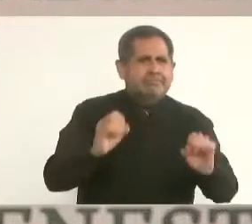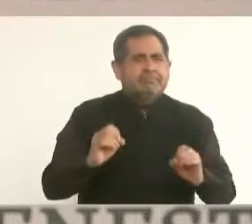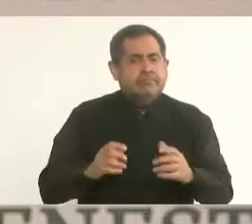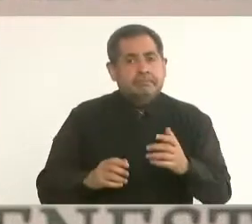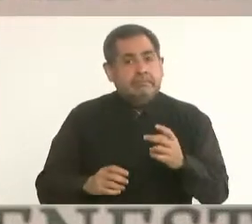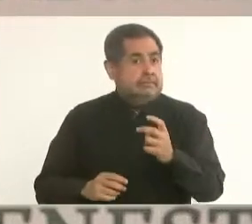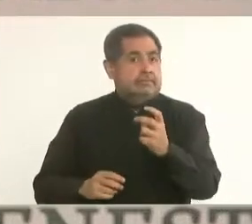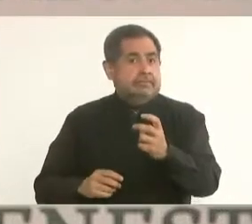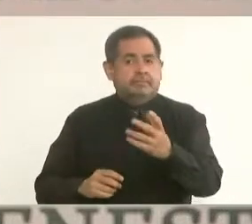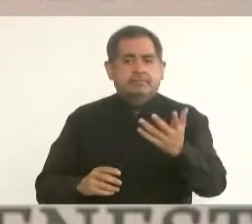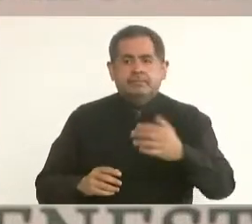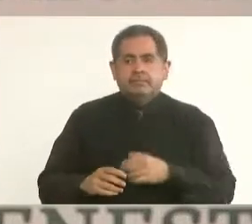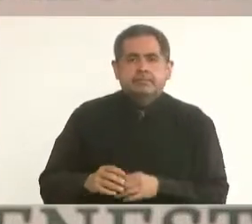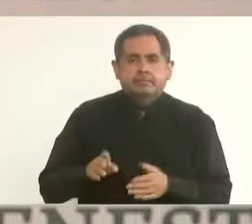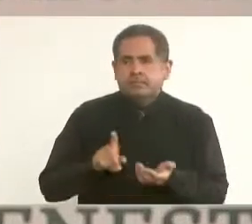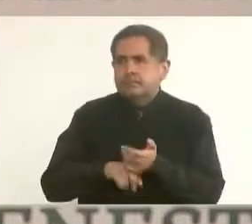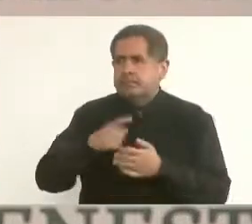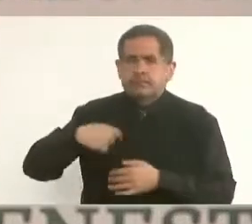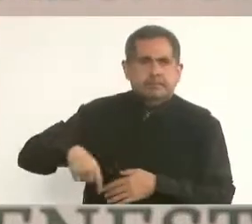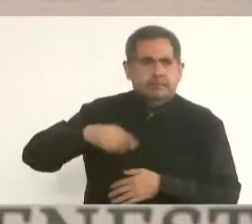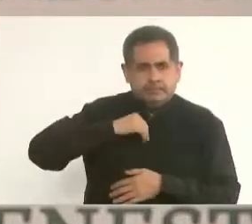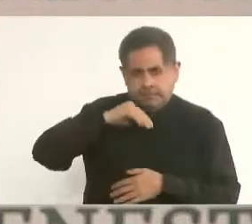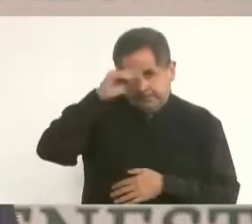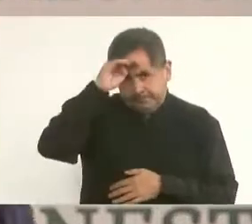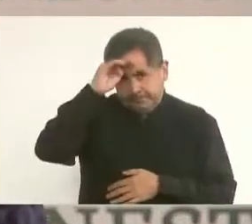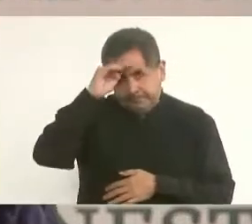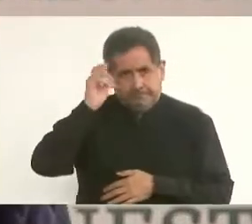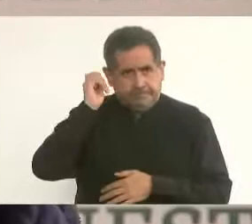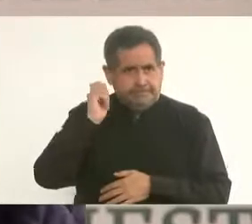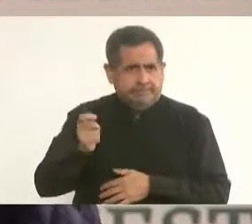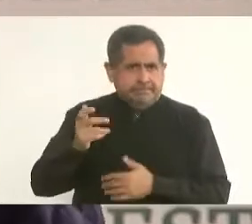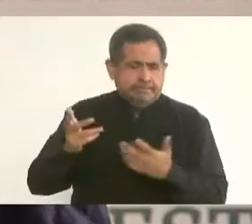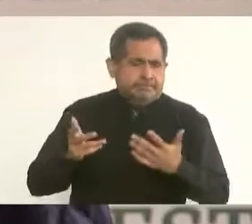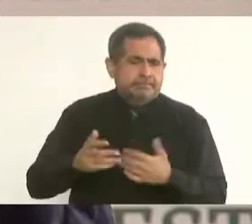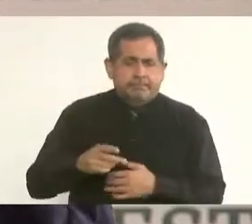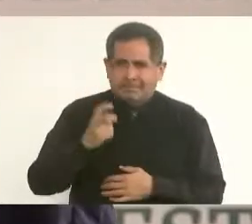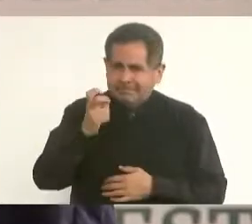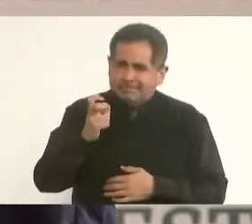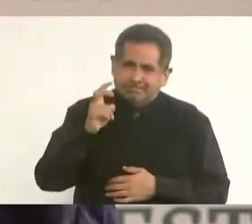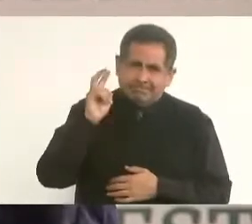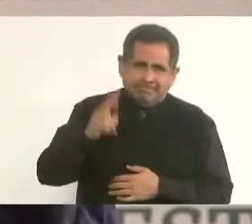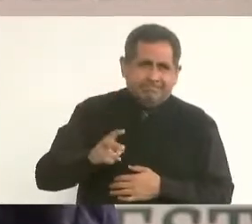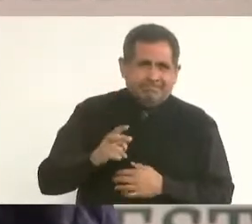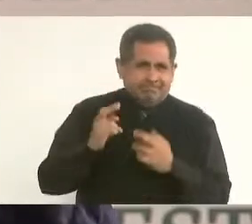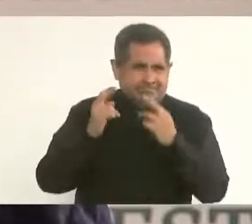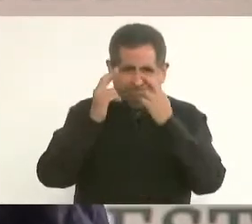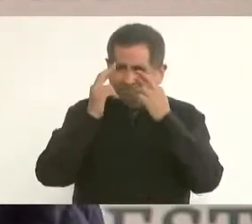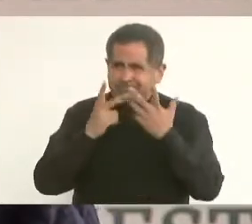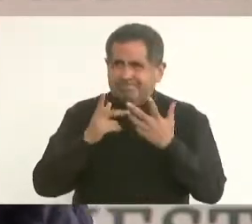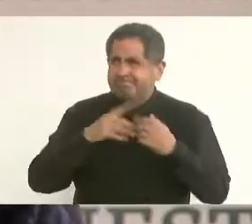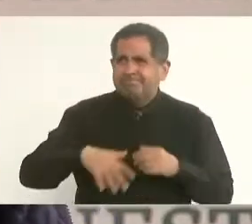porque es lo que más ha dañado.